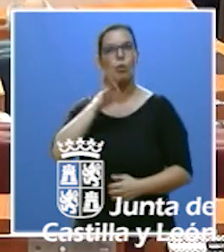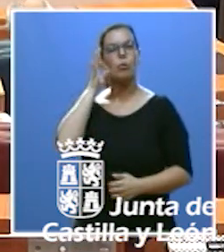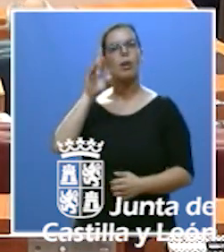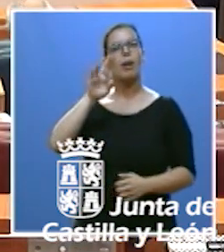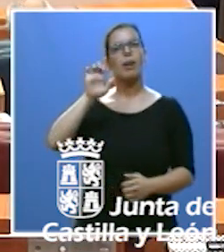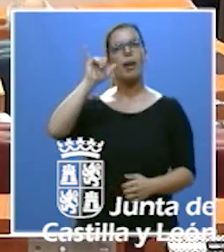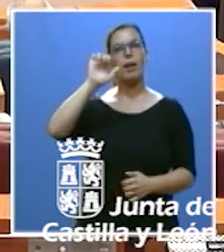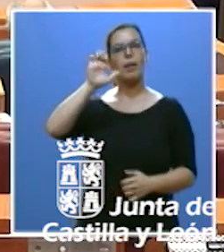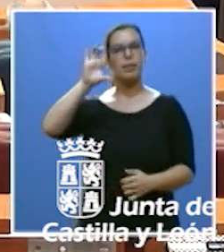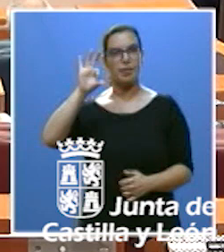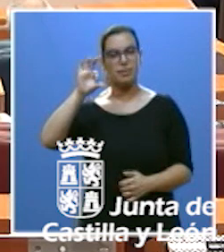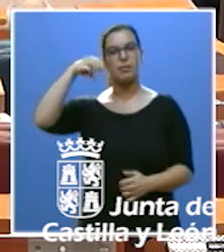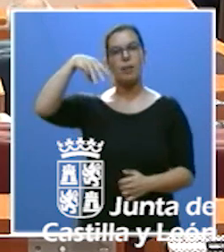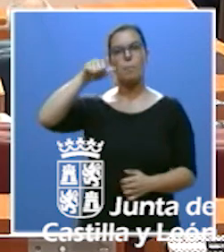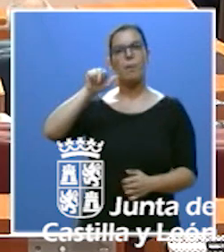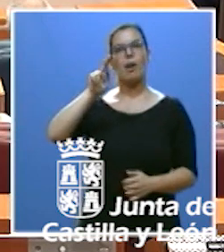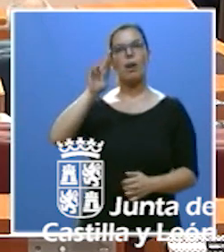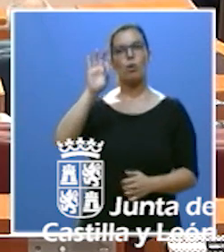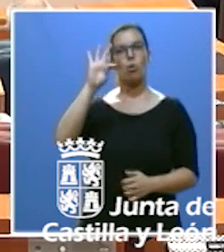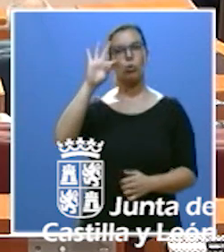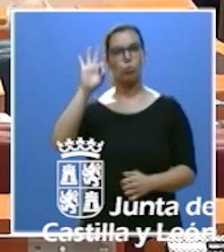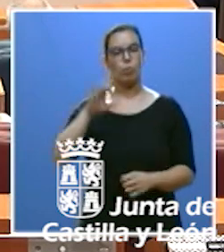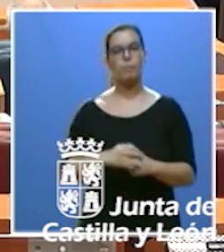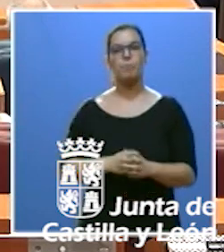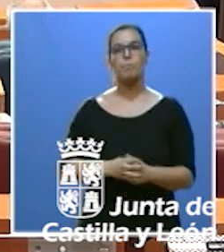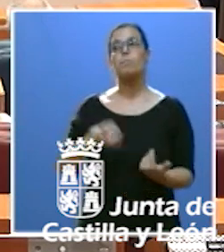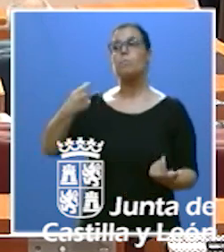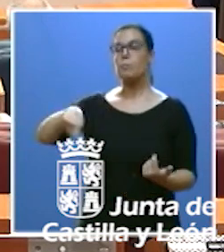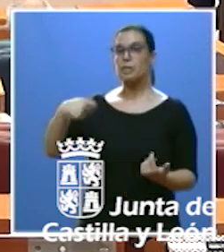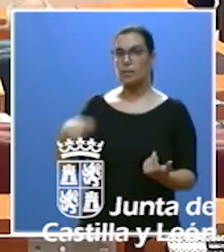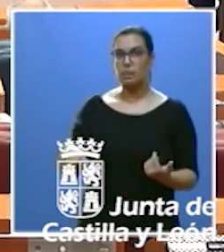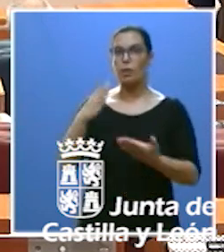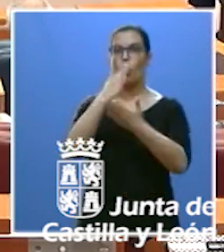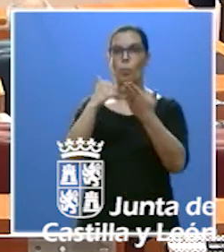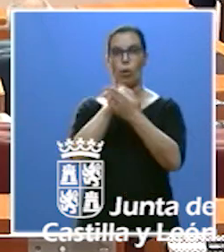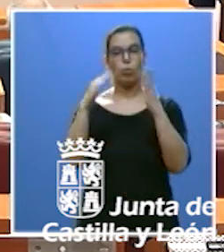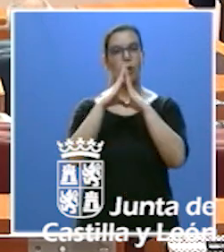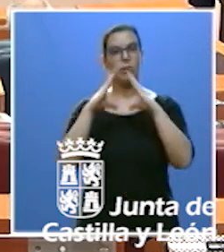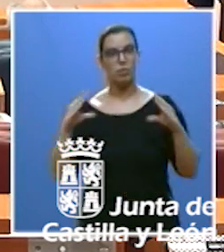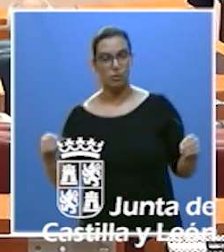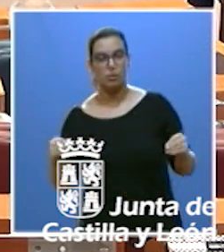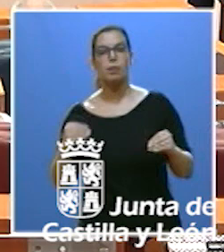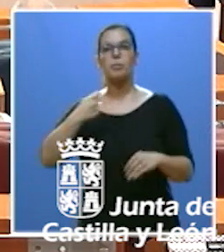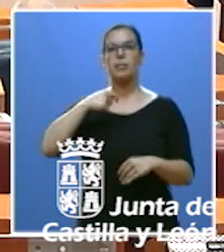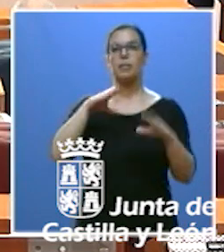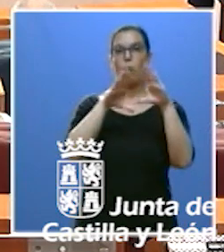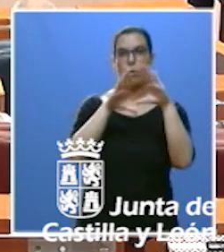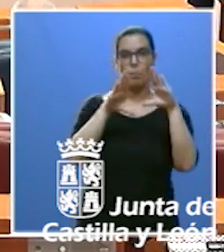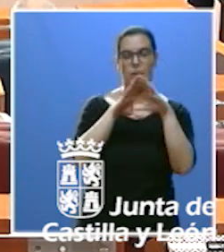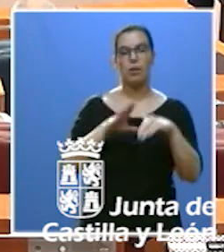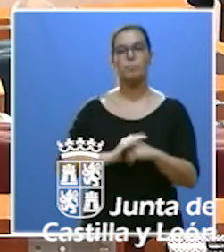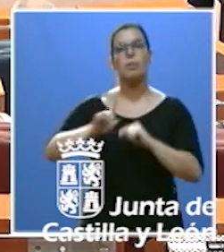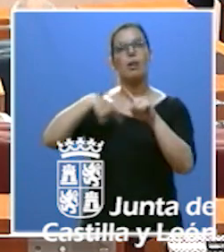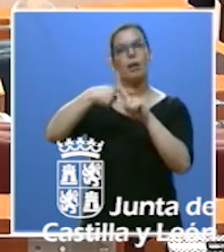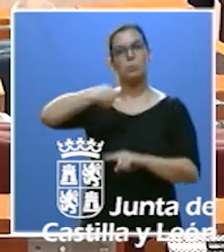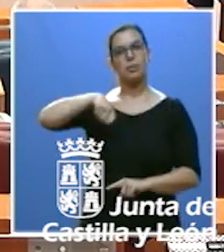Reyes Maroto, presidente de la Comunidad Autónoma de Andalucía y de Madrid, expresidente del